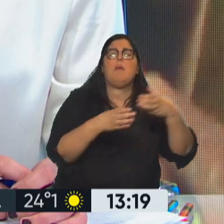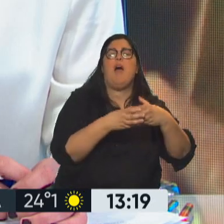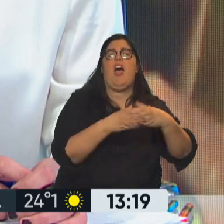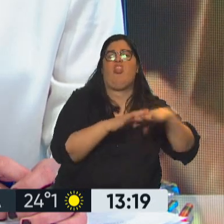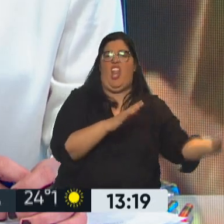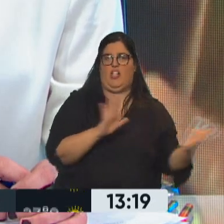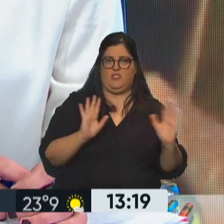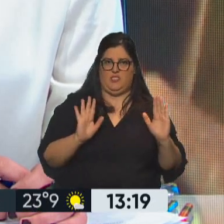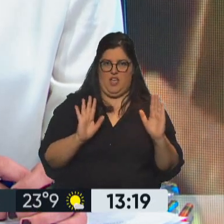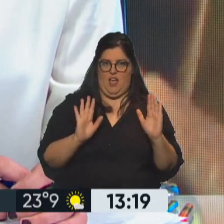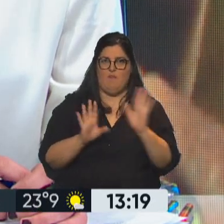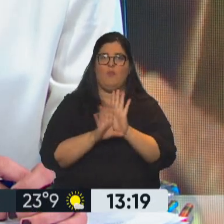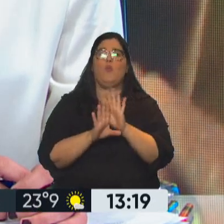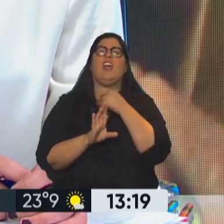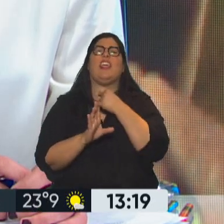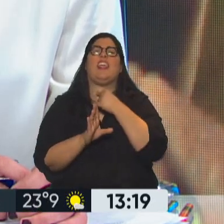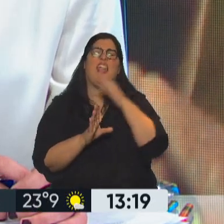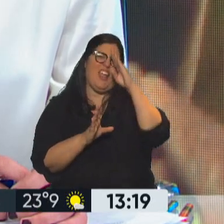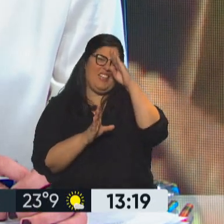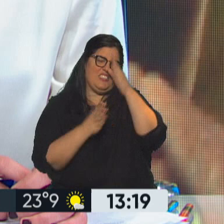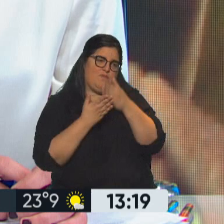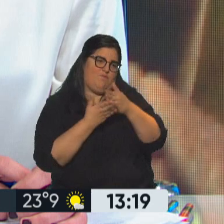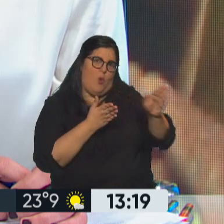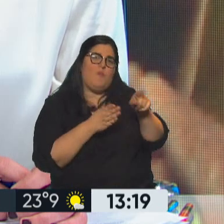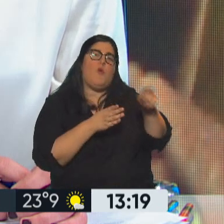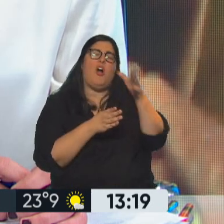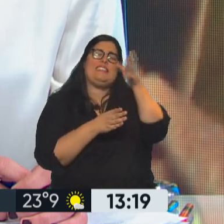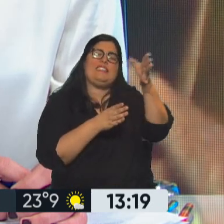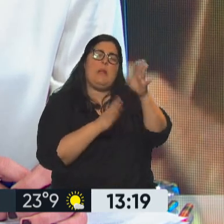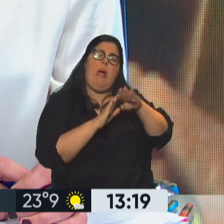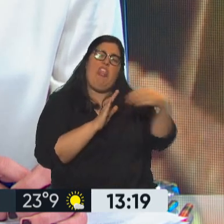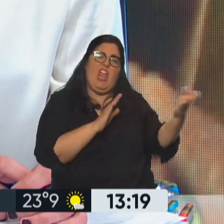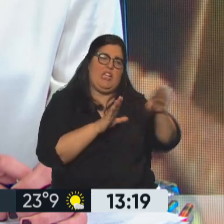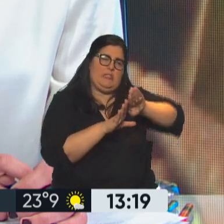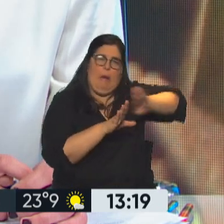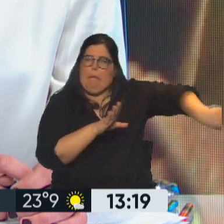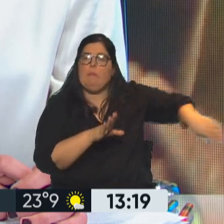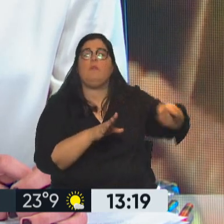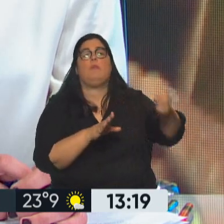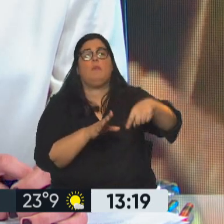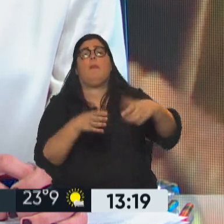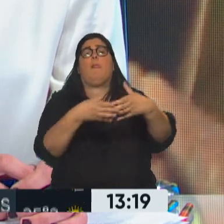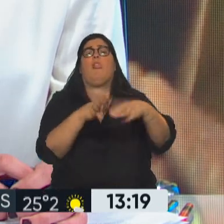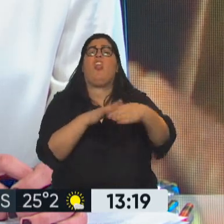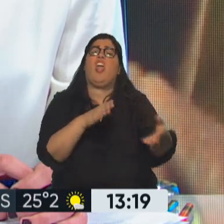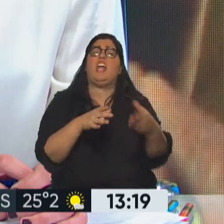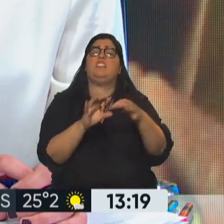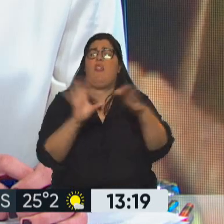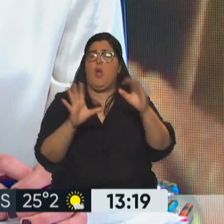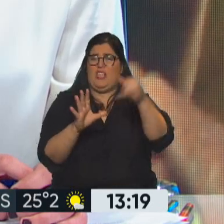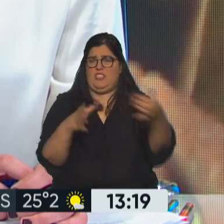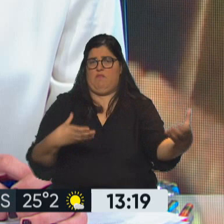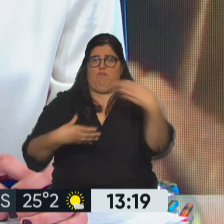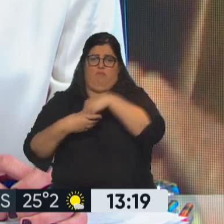aislar Bolsonaro como extrema derecha y gobernar con la derecha, que es democrática, es parte del juego. Por eso está